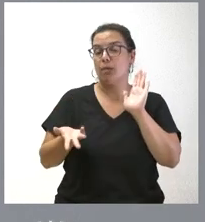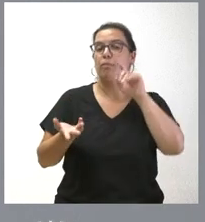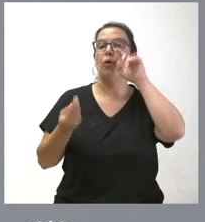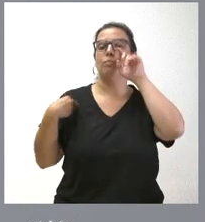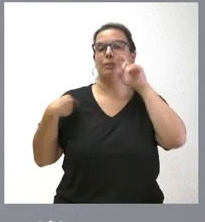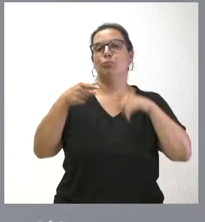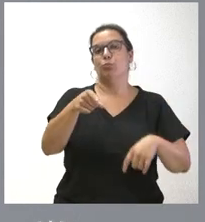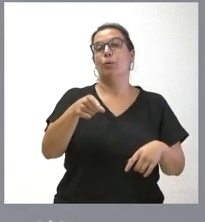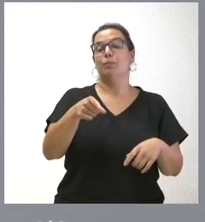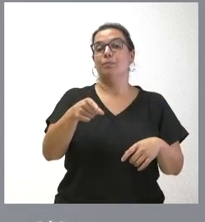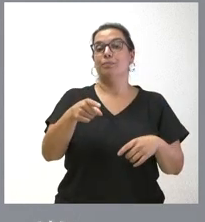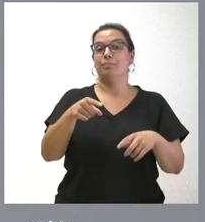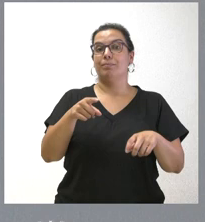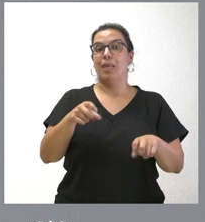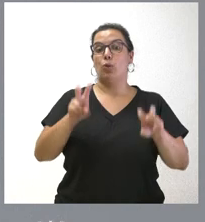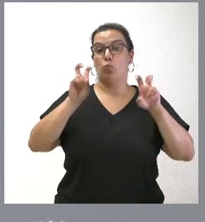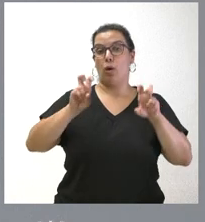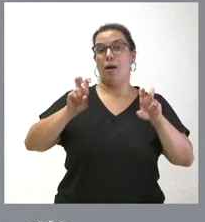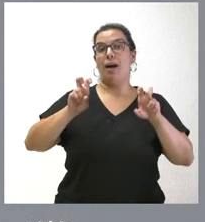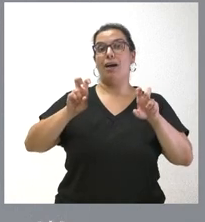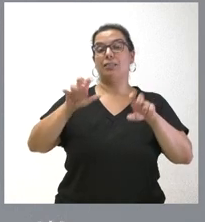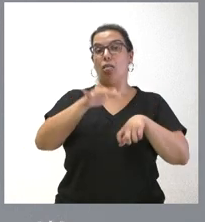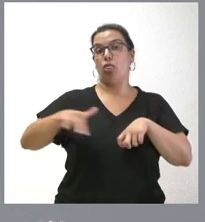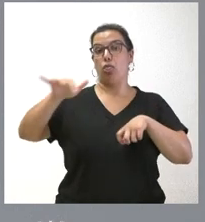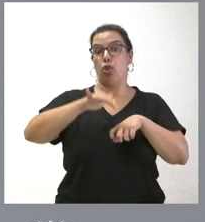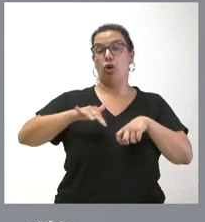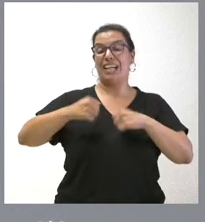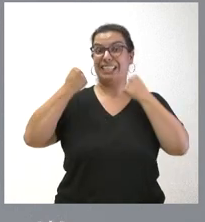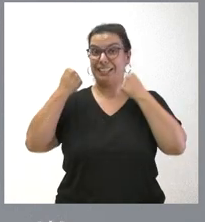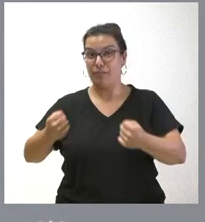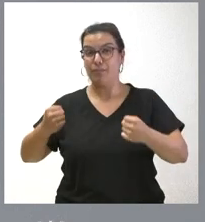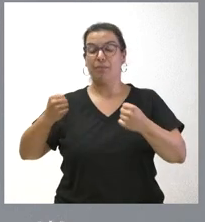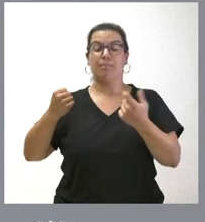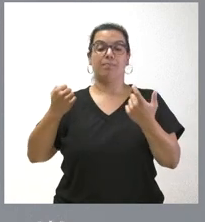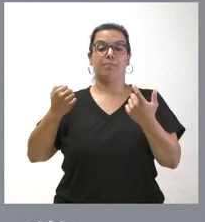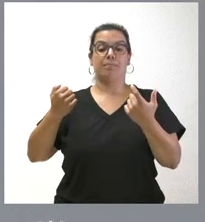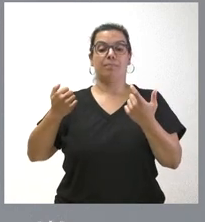que este tipo de nuevas instalaciones no se ubicará En aquellos